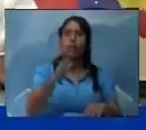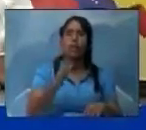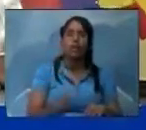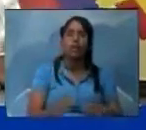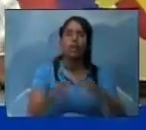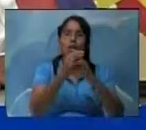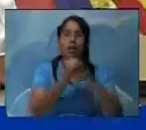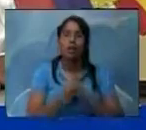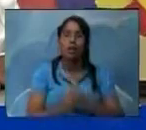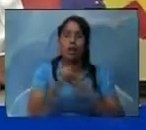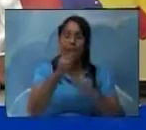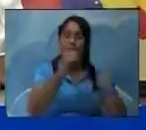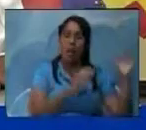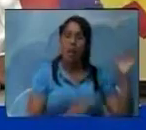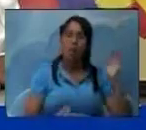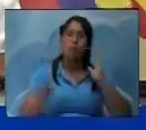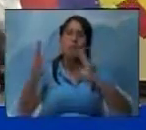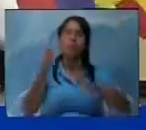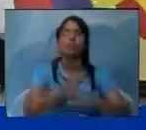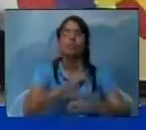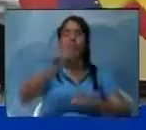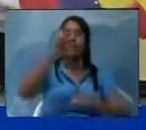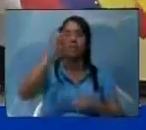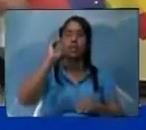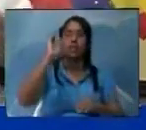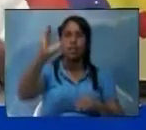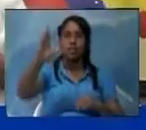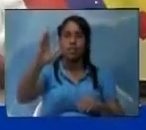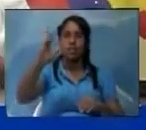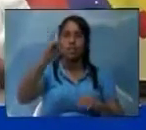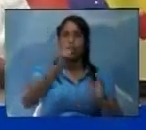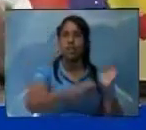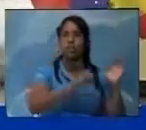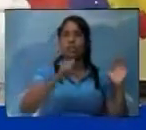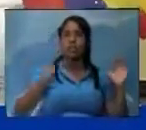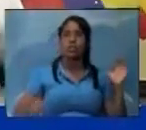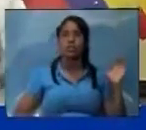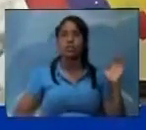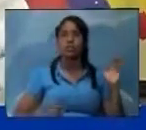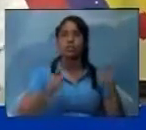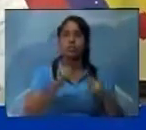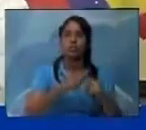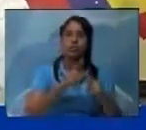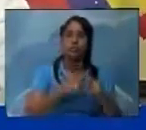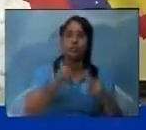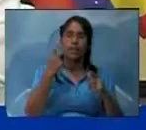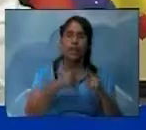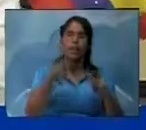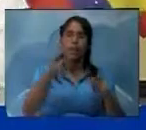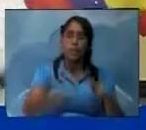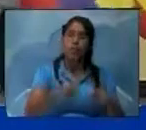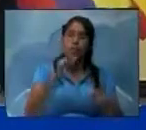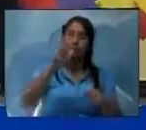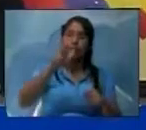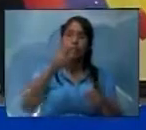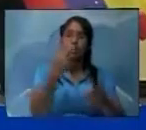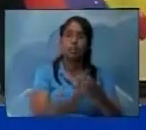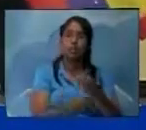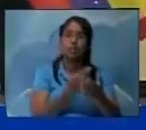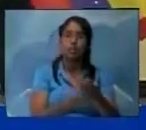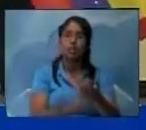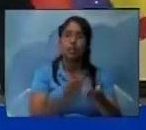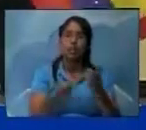estaba en la presencia del Señor. Pero estos hermanitos,